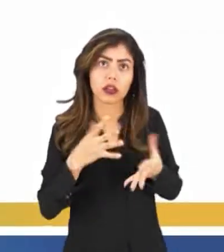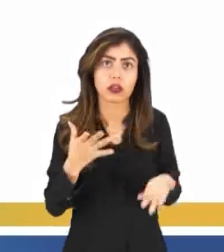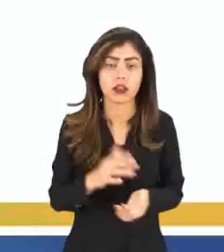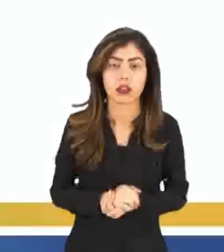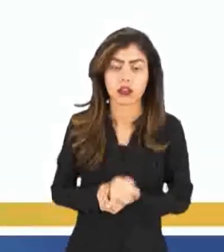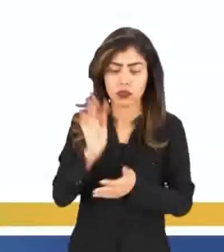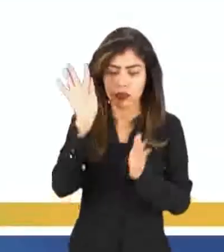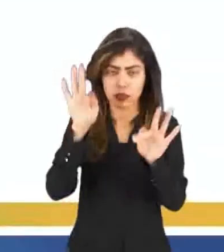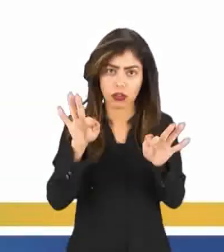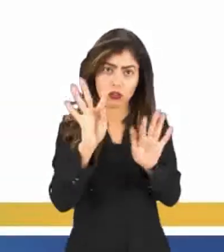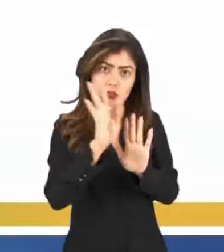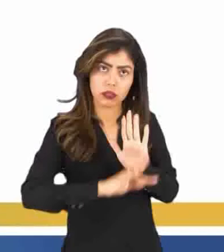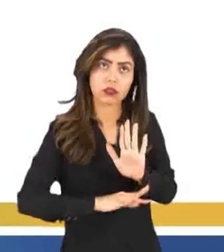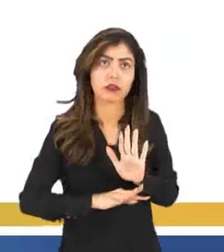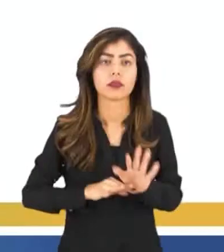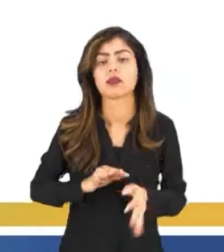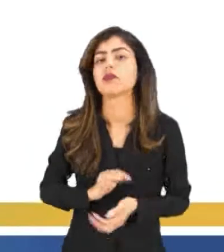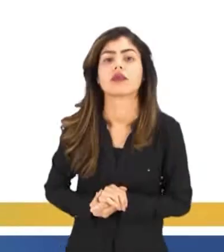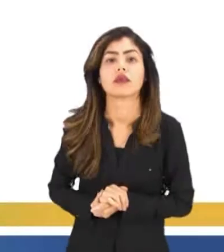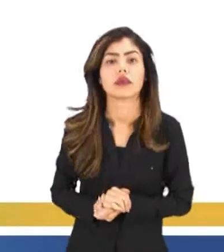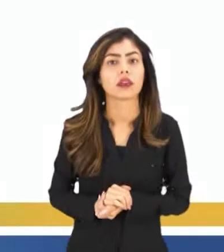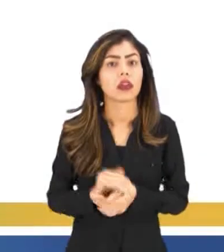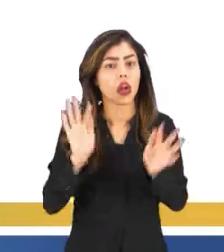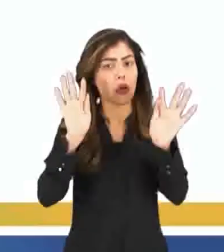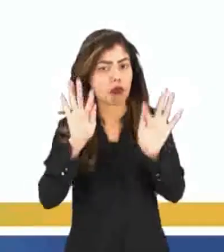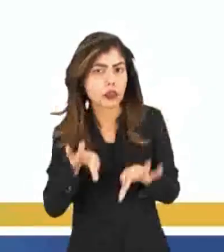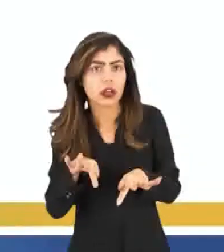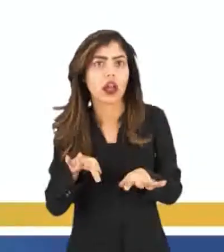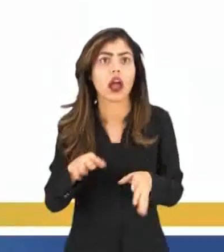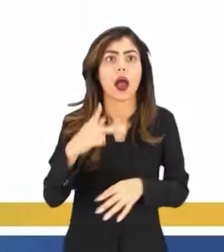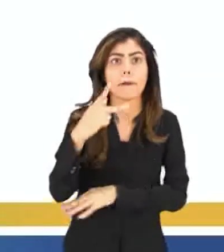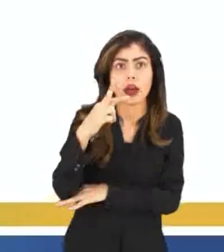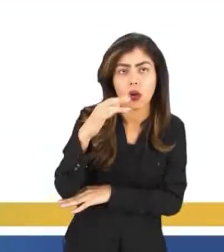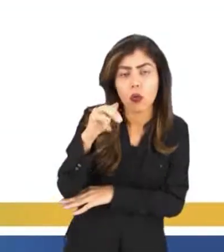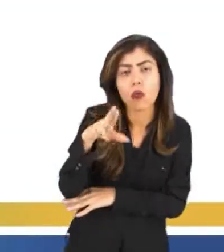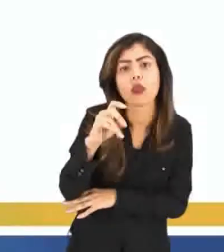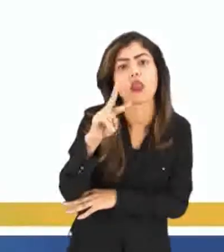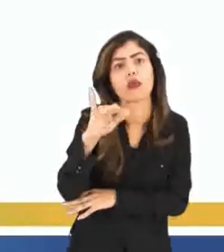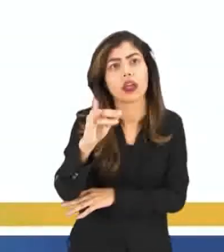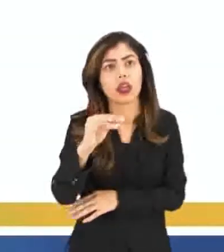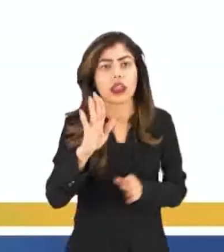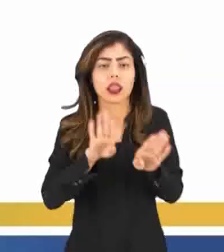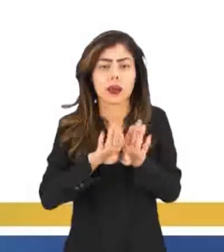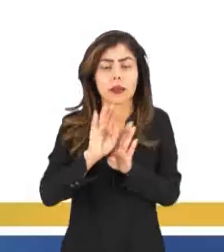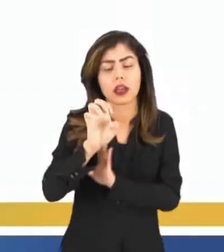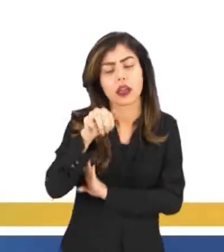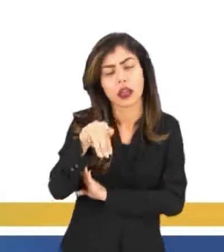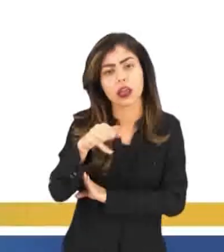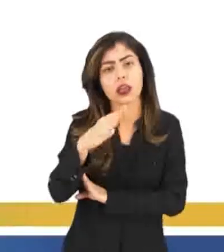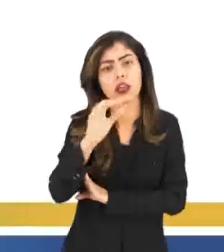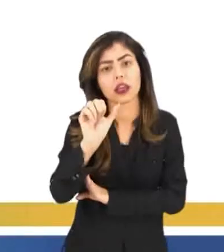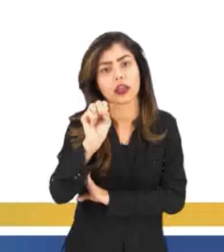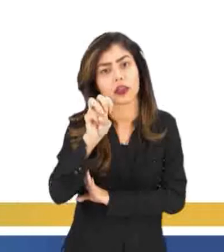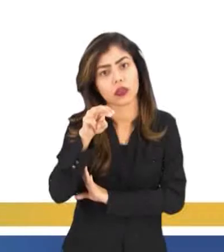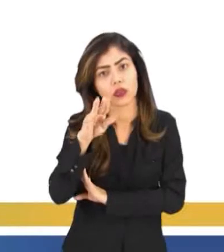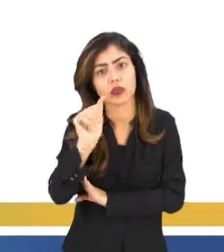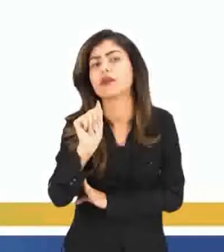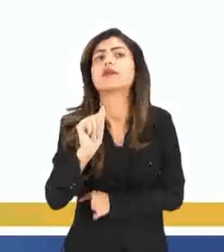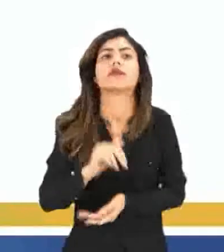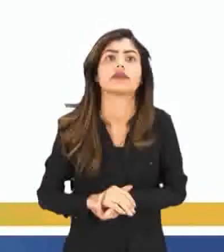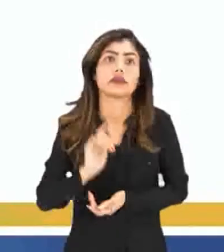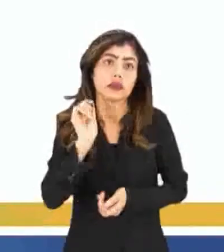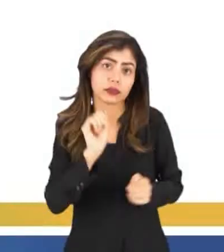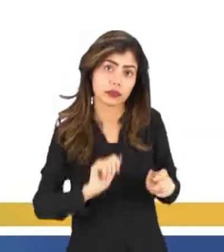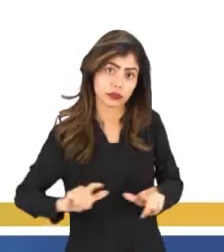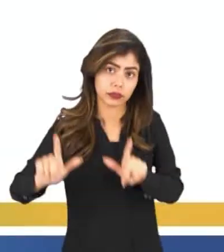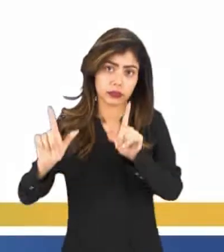cuatro más tres ejemplos y conectores y conclusión está inconcluso para concluir y en